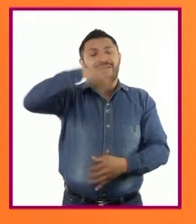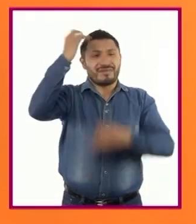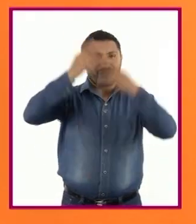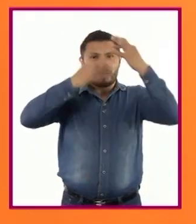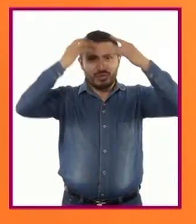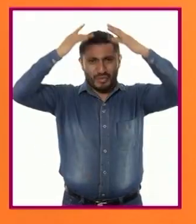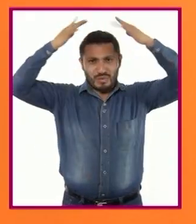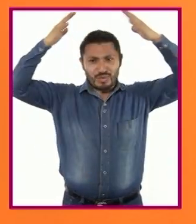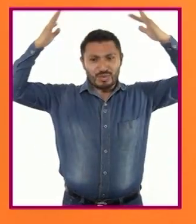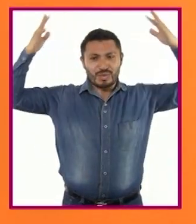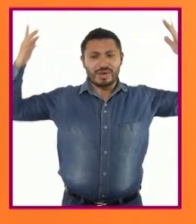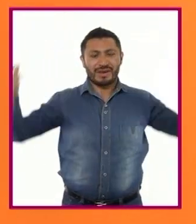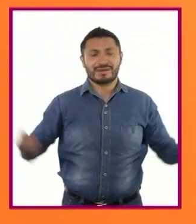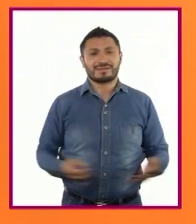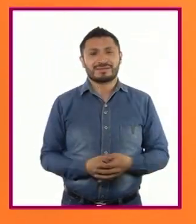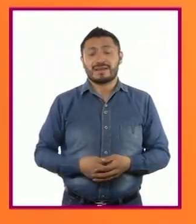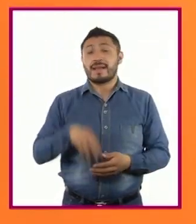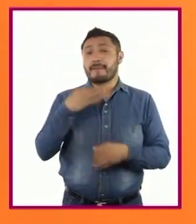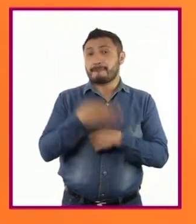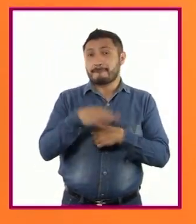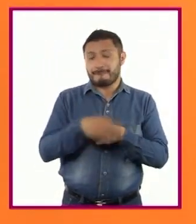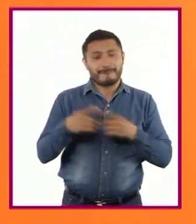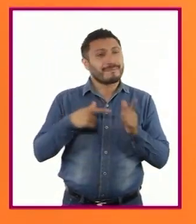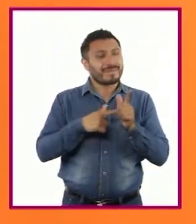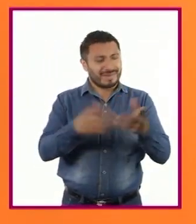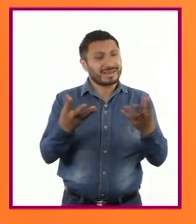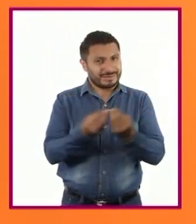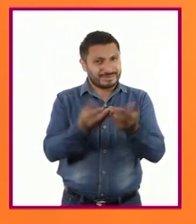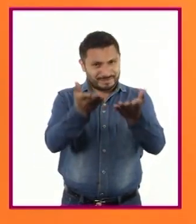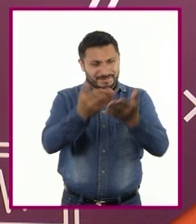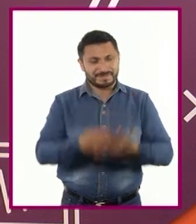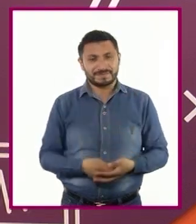creativos, mientras, vamos a seguir.